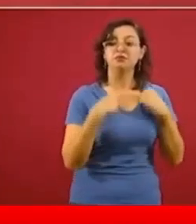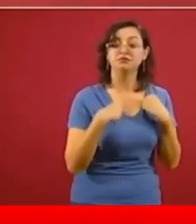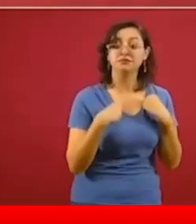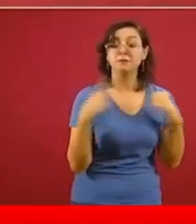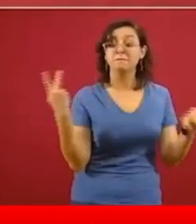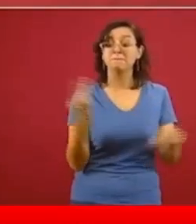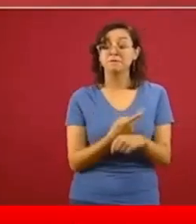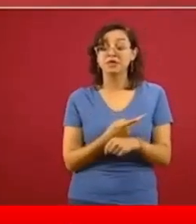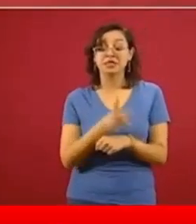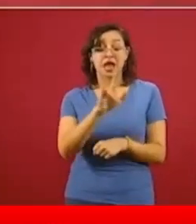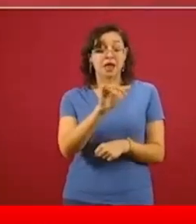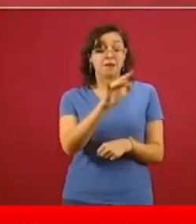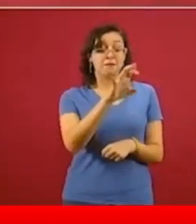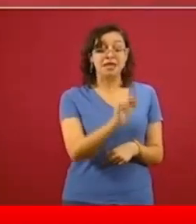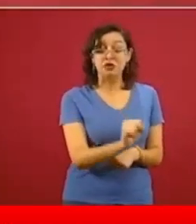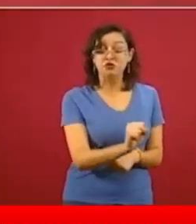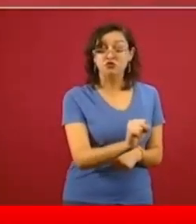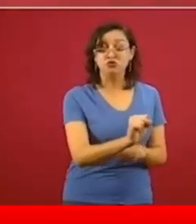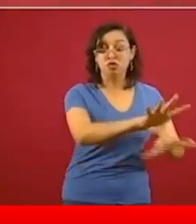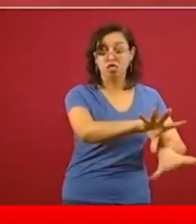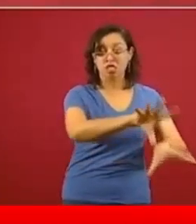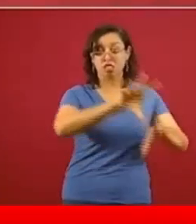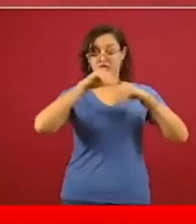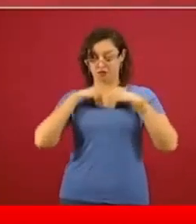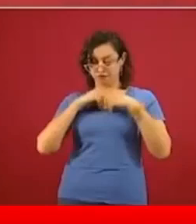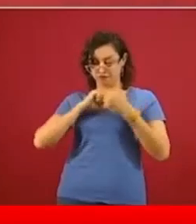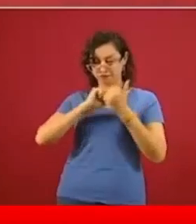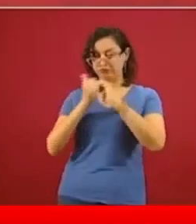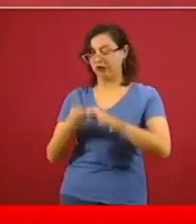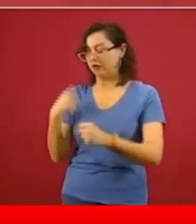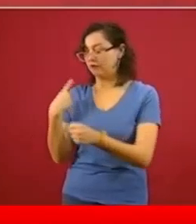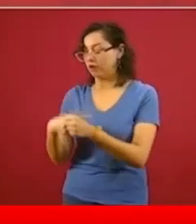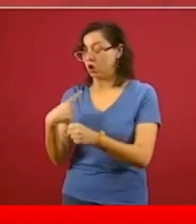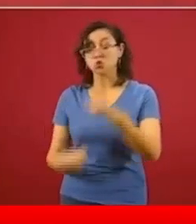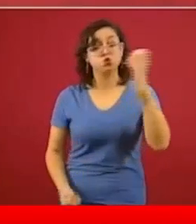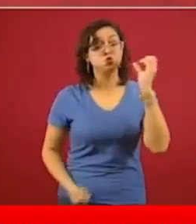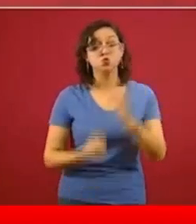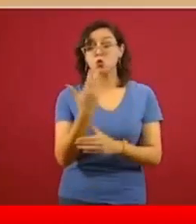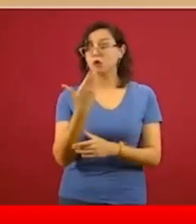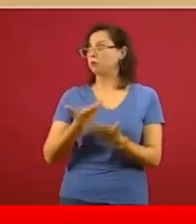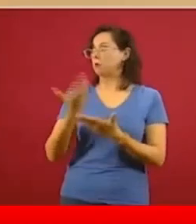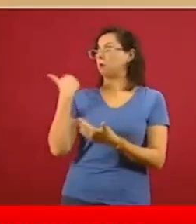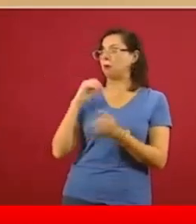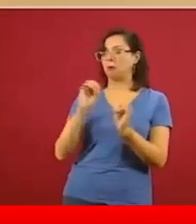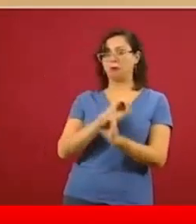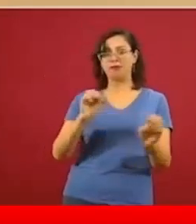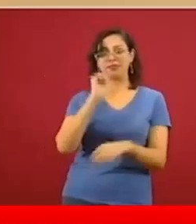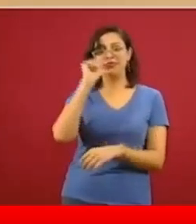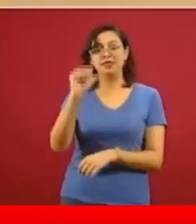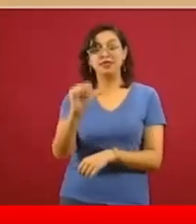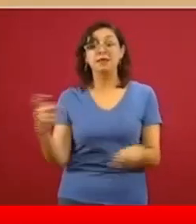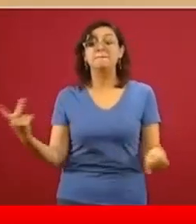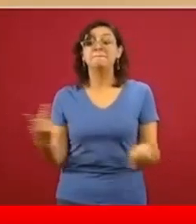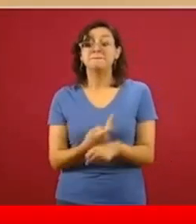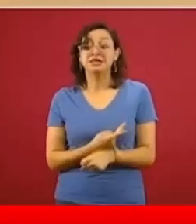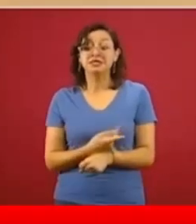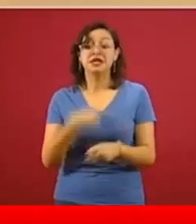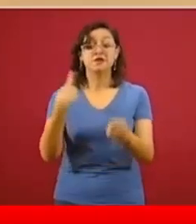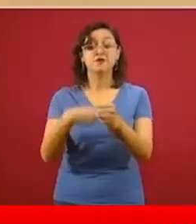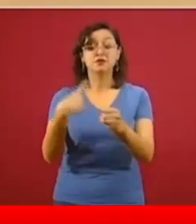empiecen a afectar a los humanos y nos causan enfermedades nuevas que no conocemos y generalmente cuando son enfermedades